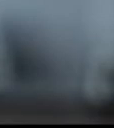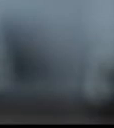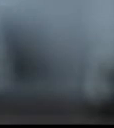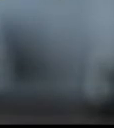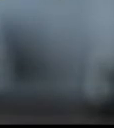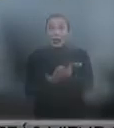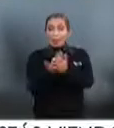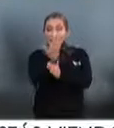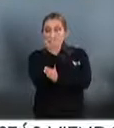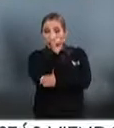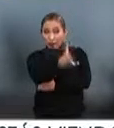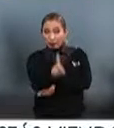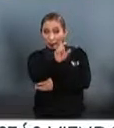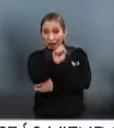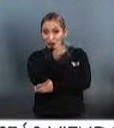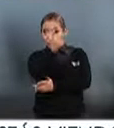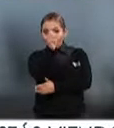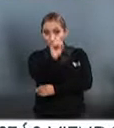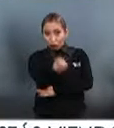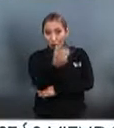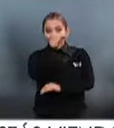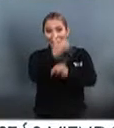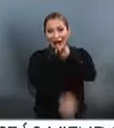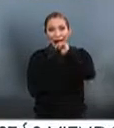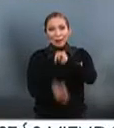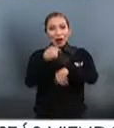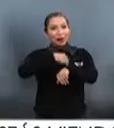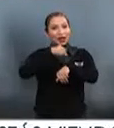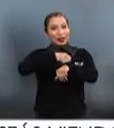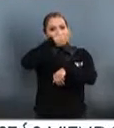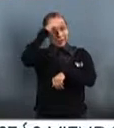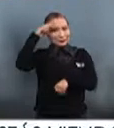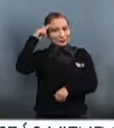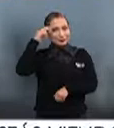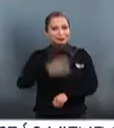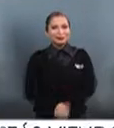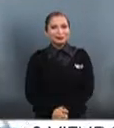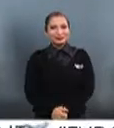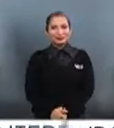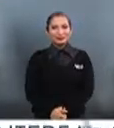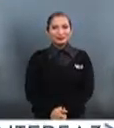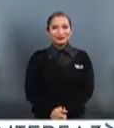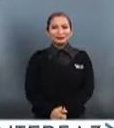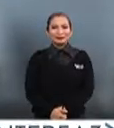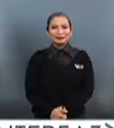La madrugada del domingo 28 de octubre termina el horario de verano.